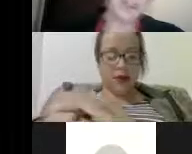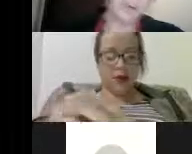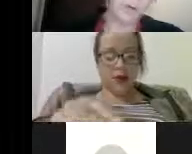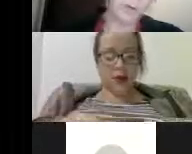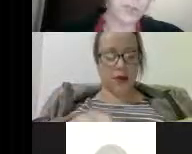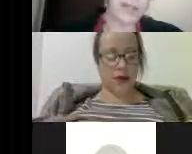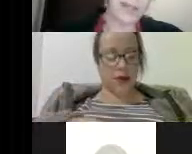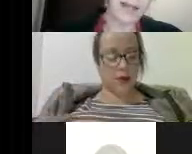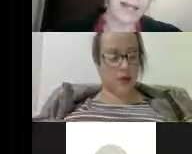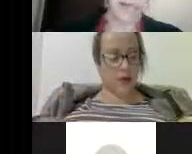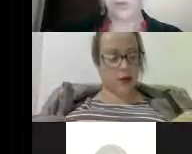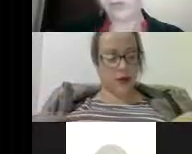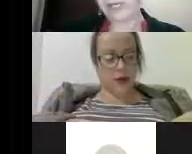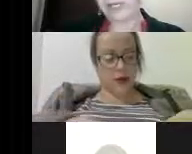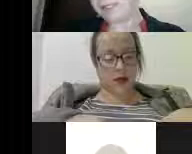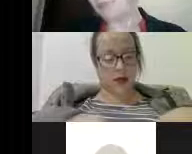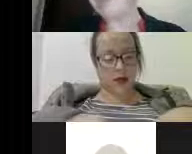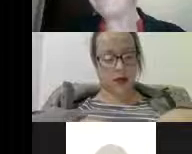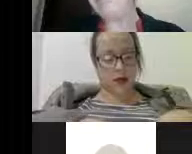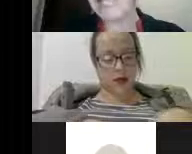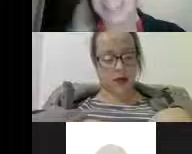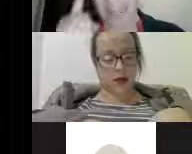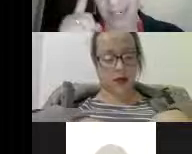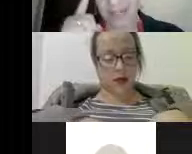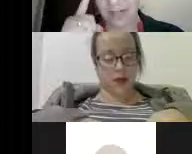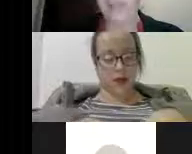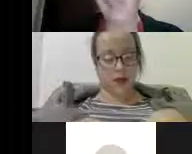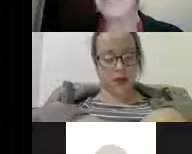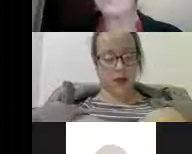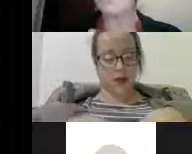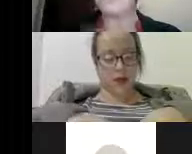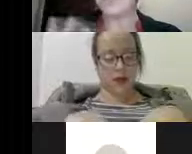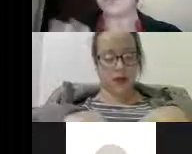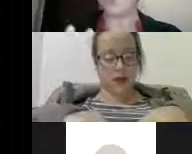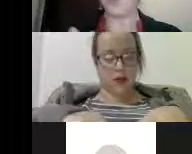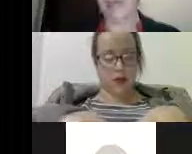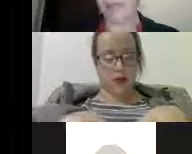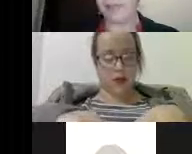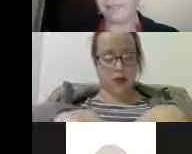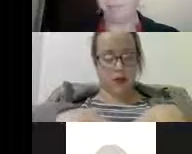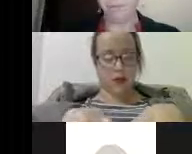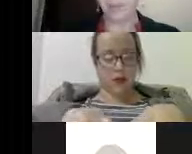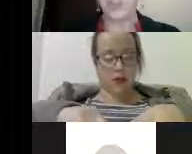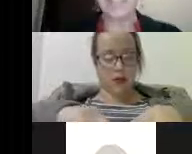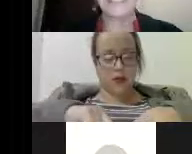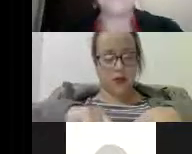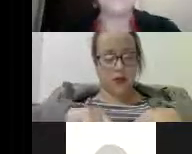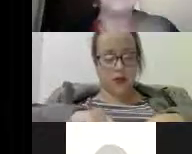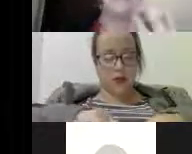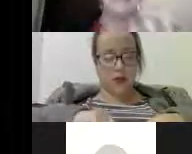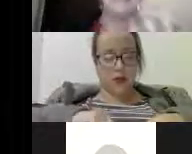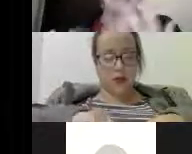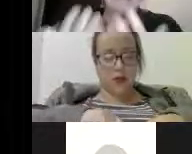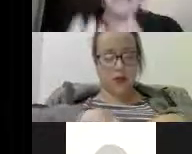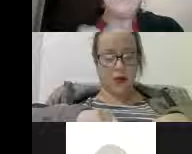es positivo, positiva, y el otro es negativo para VIH. Eso es una pareja cero discordante. O sea que